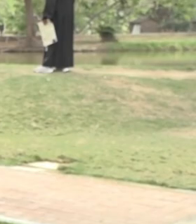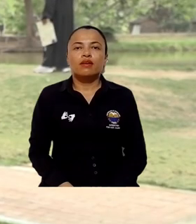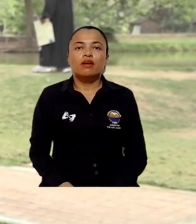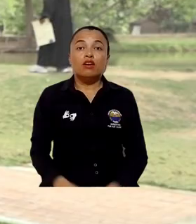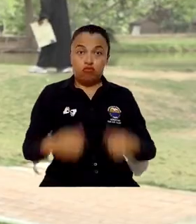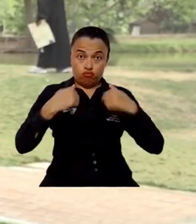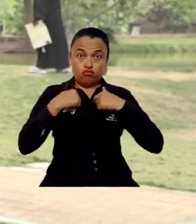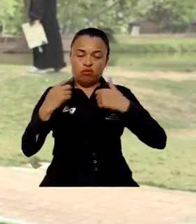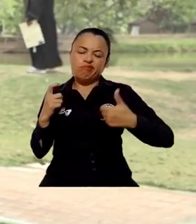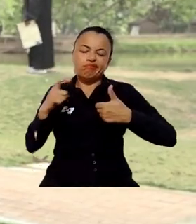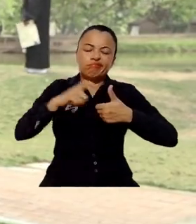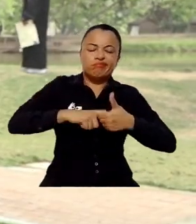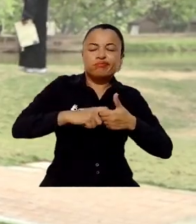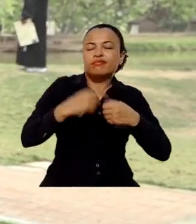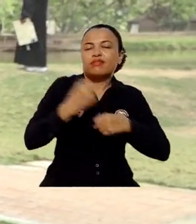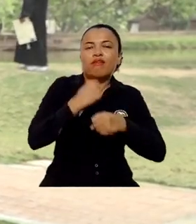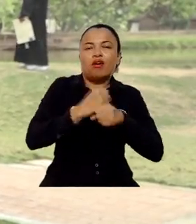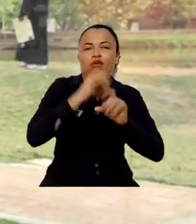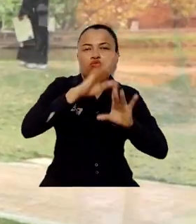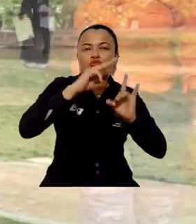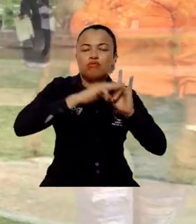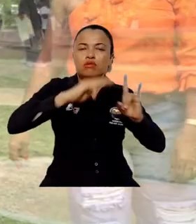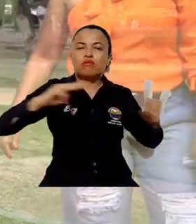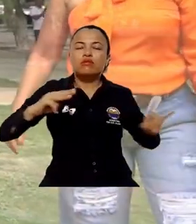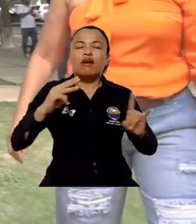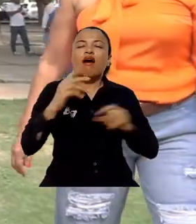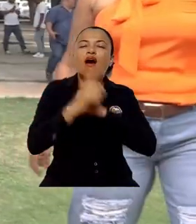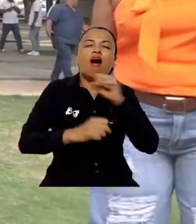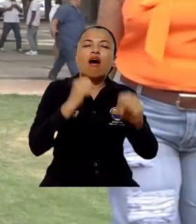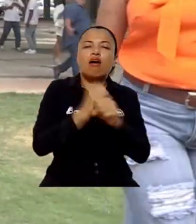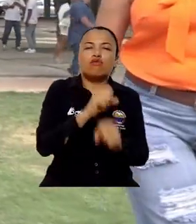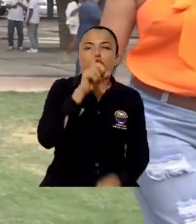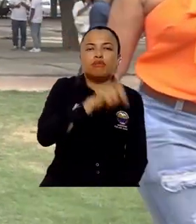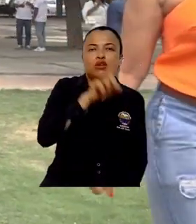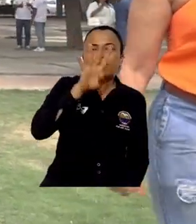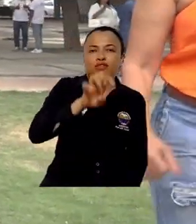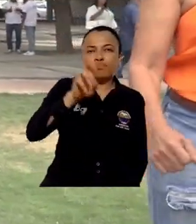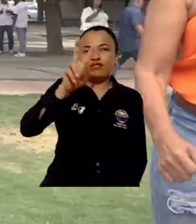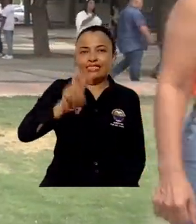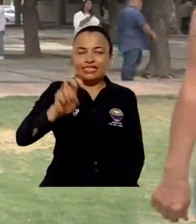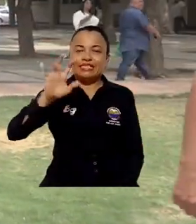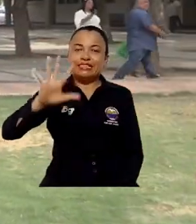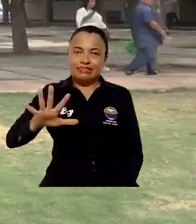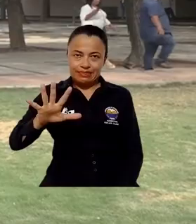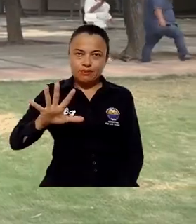Yo empecé a trabajar en la universidad en el año